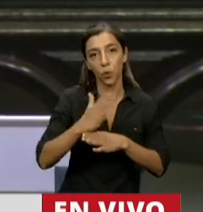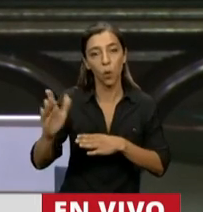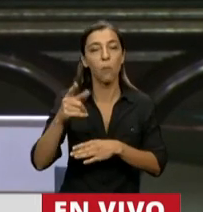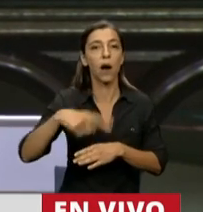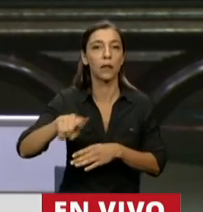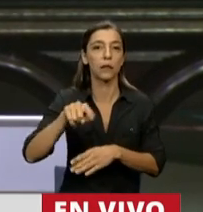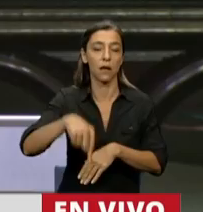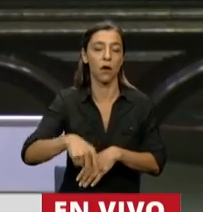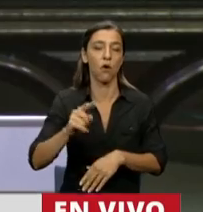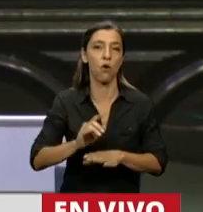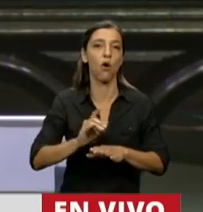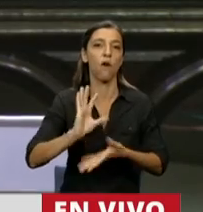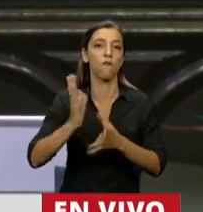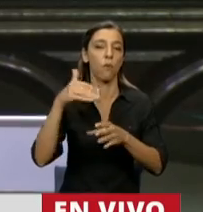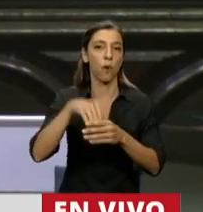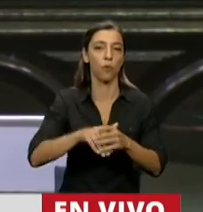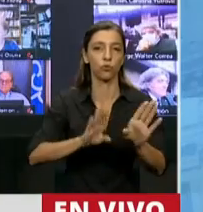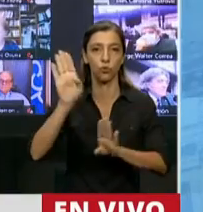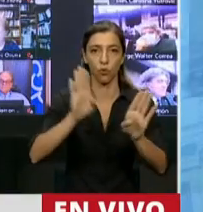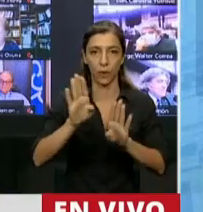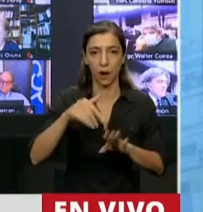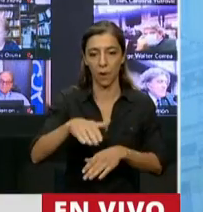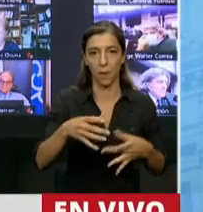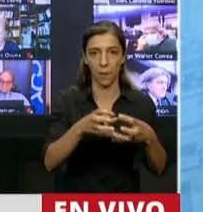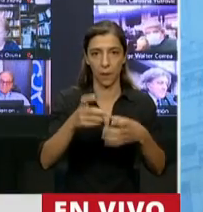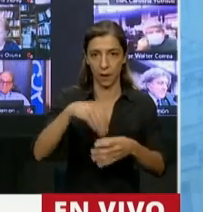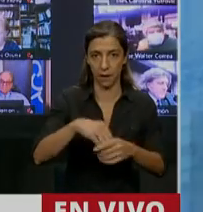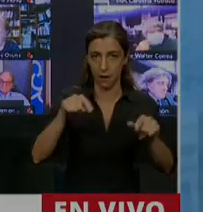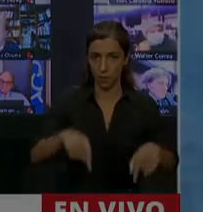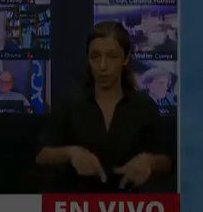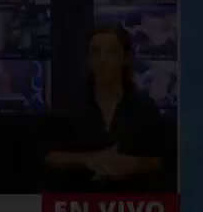votación nominal. Gracias, diputada Moró.